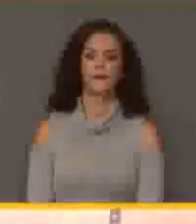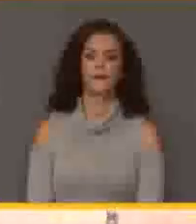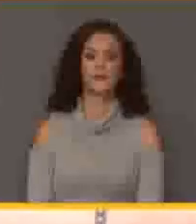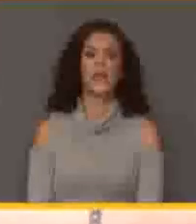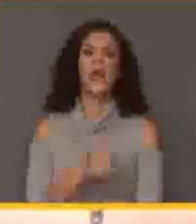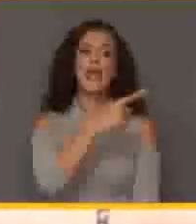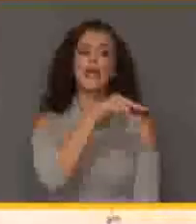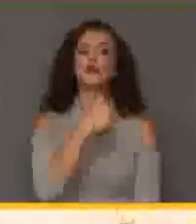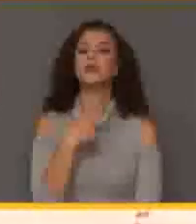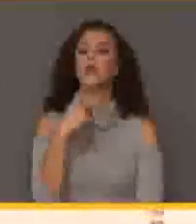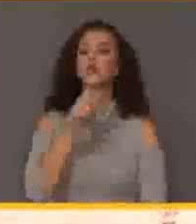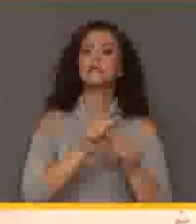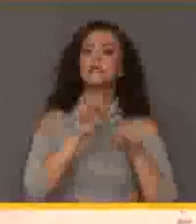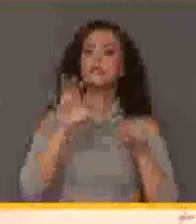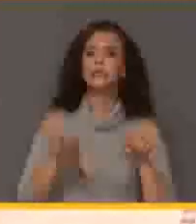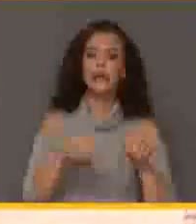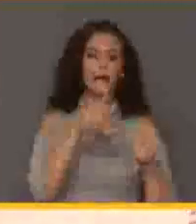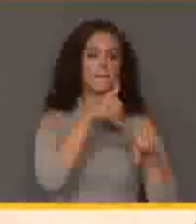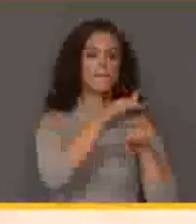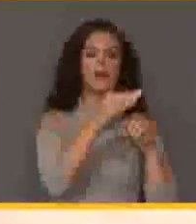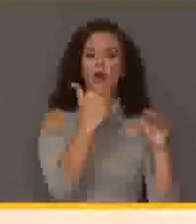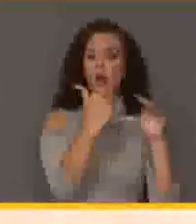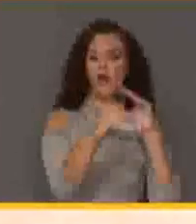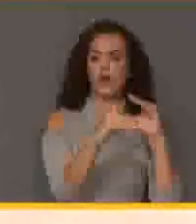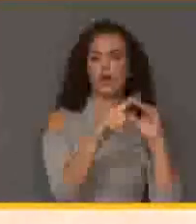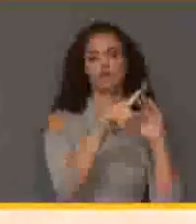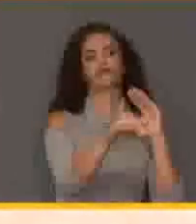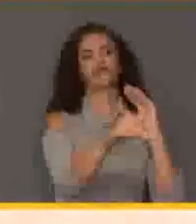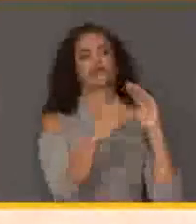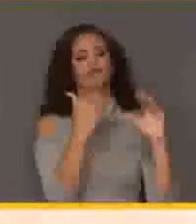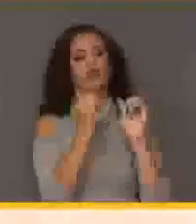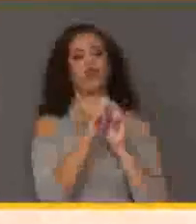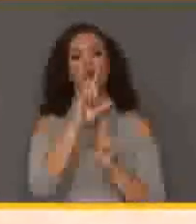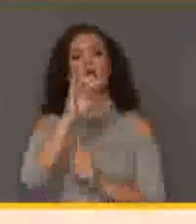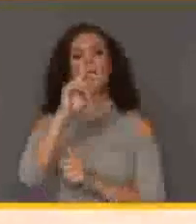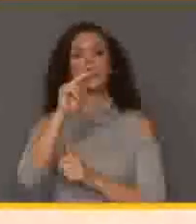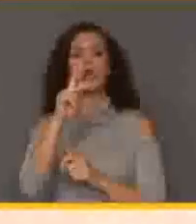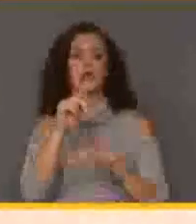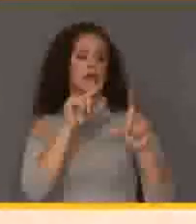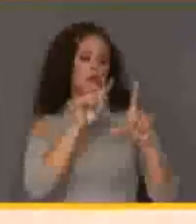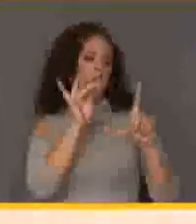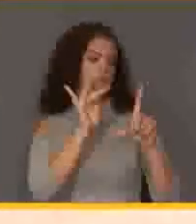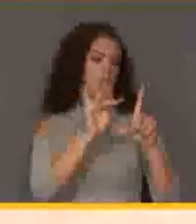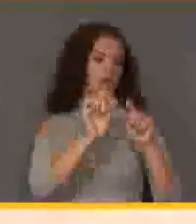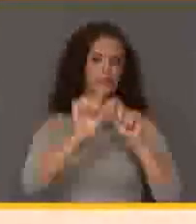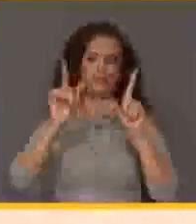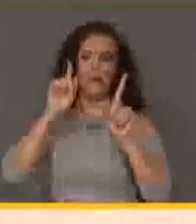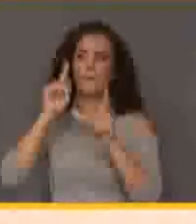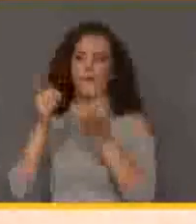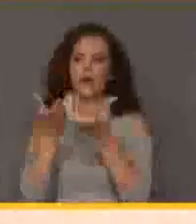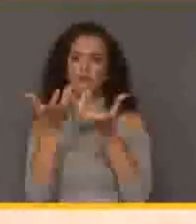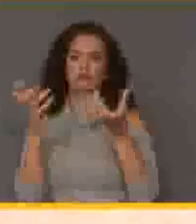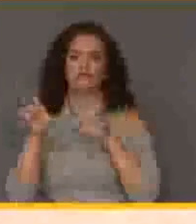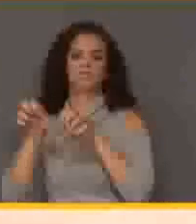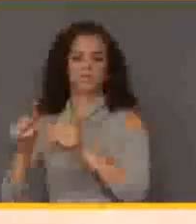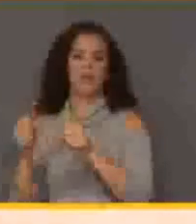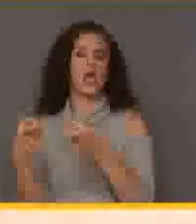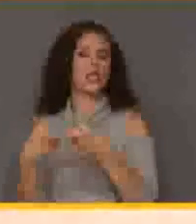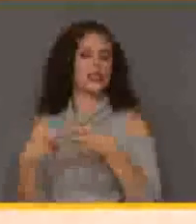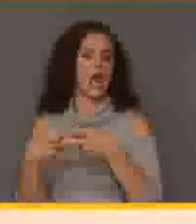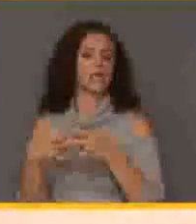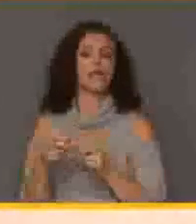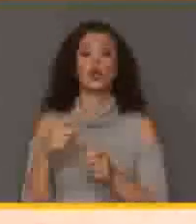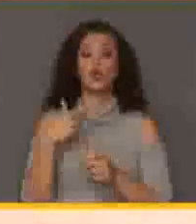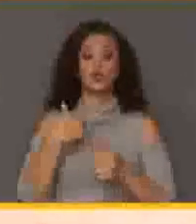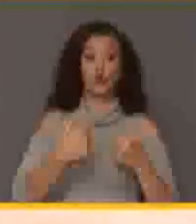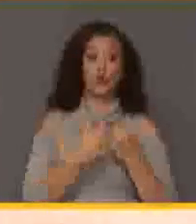Ellos tienen un sistema de que le mandan un correo a uno con un link para separar las entradas. Yo en el partido